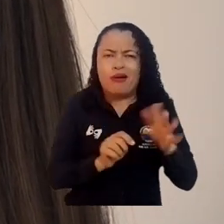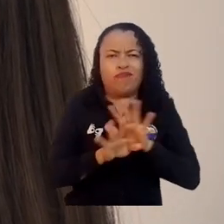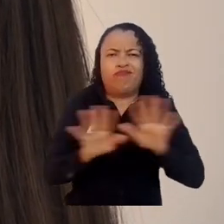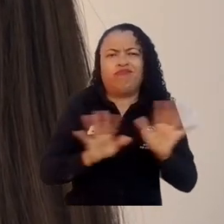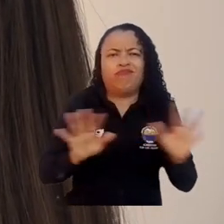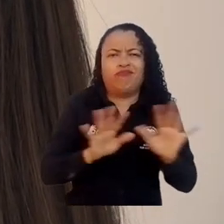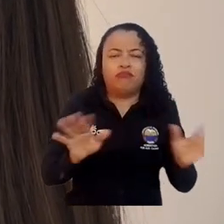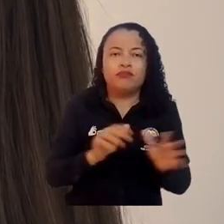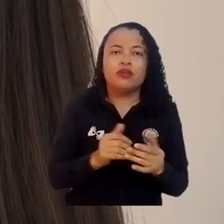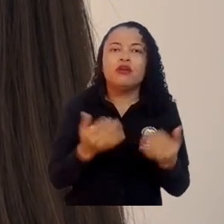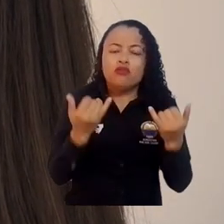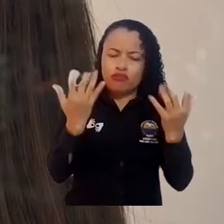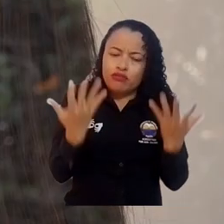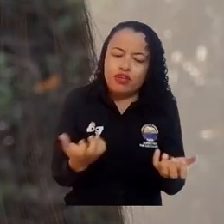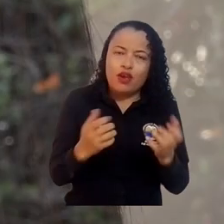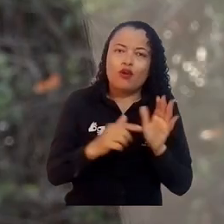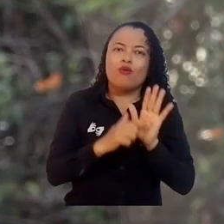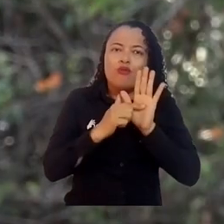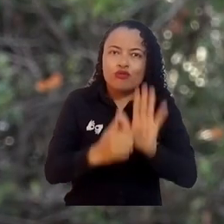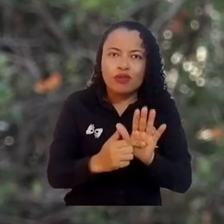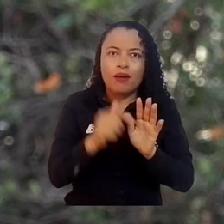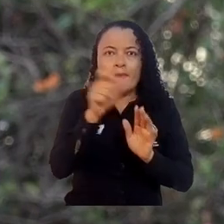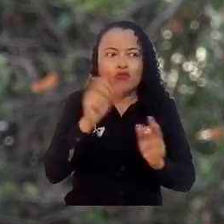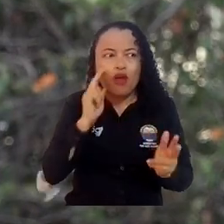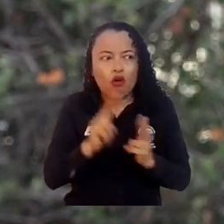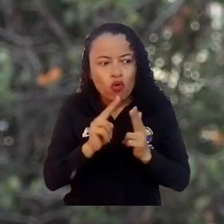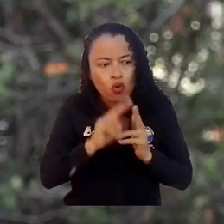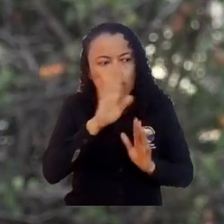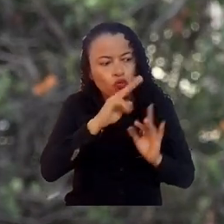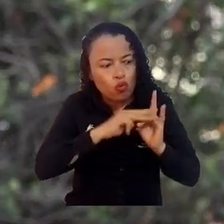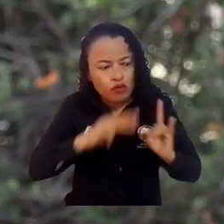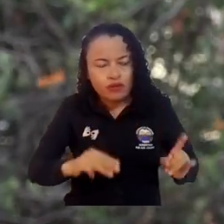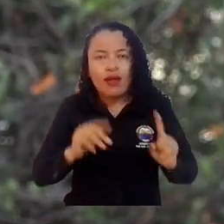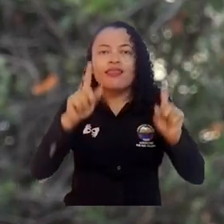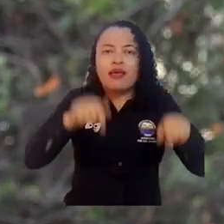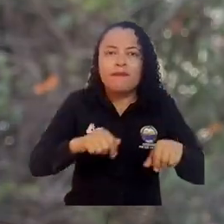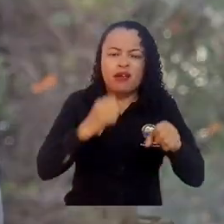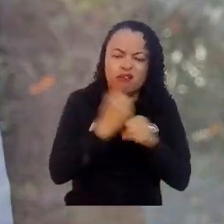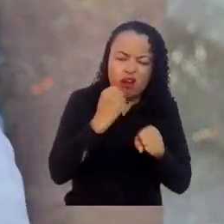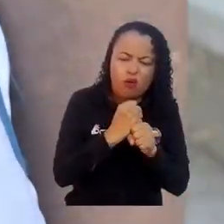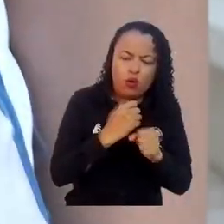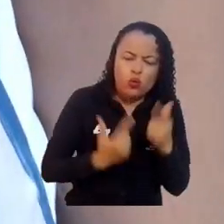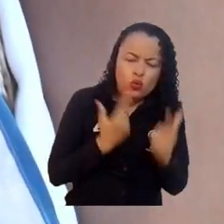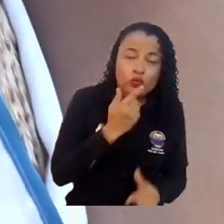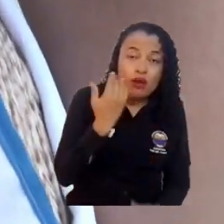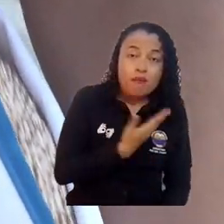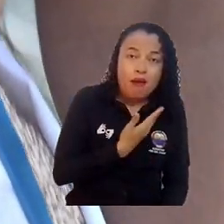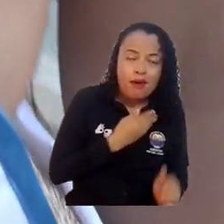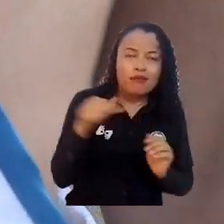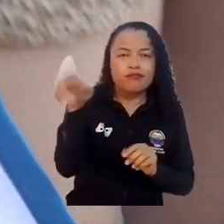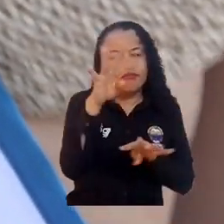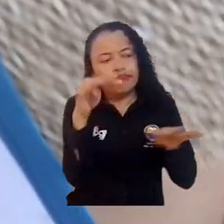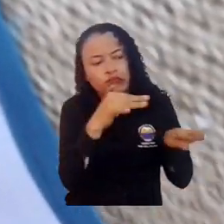ciertos estereotipos. Quiero visibilizar a la universidad y quiero visibilizar a las madres.